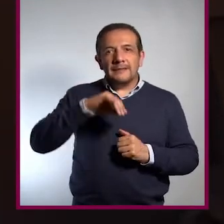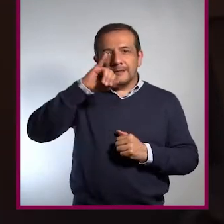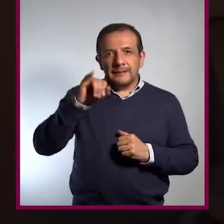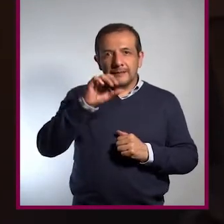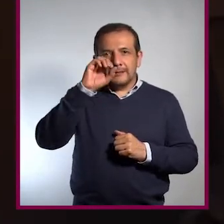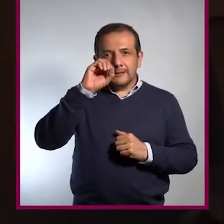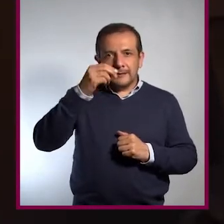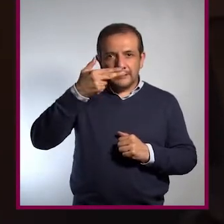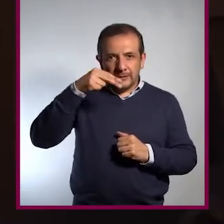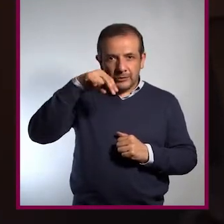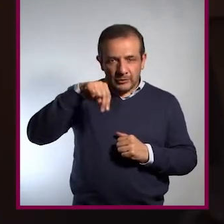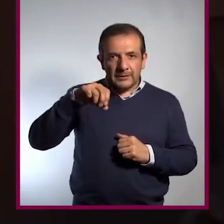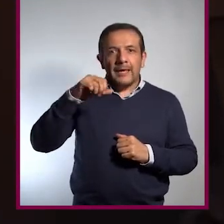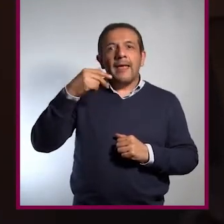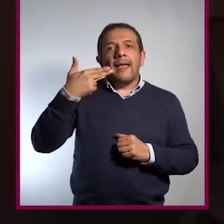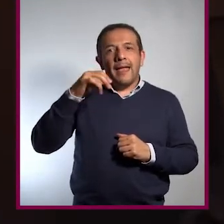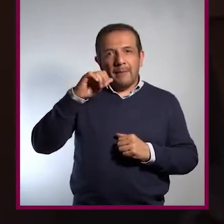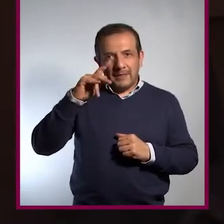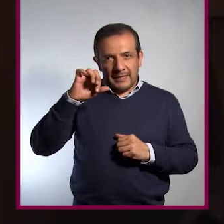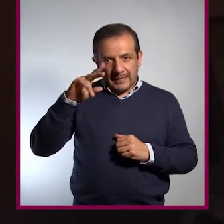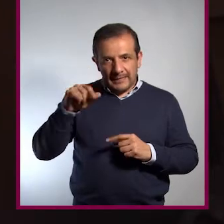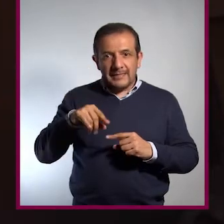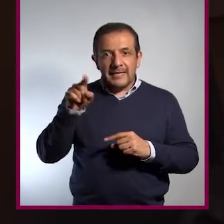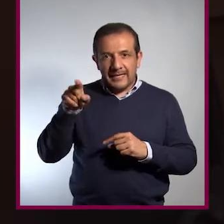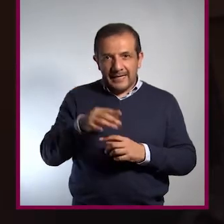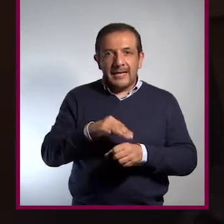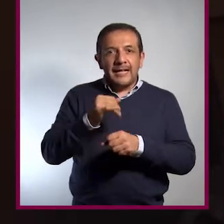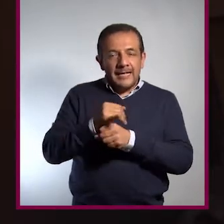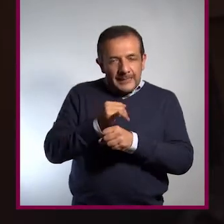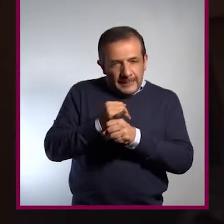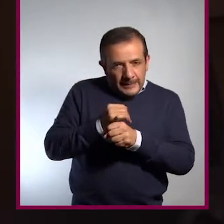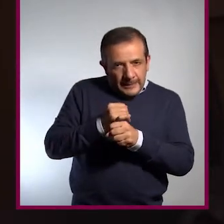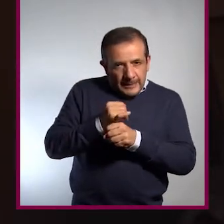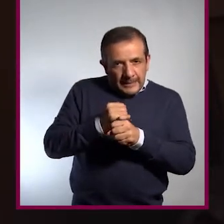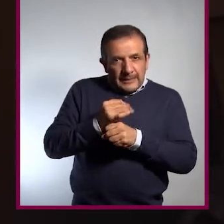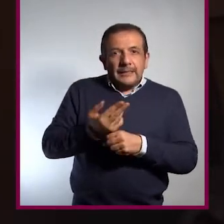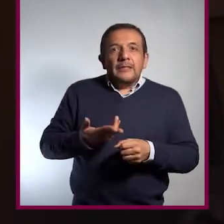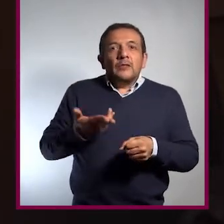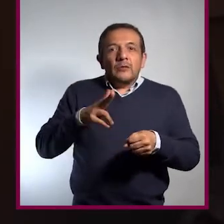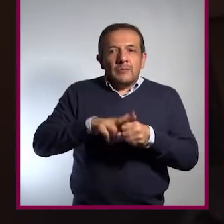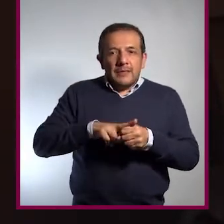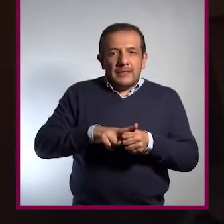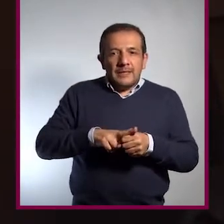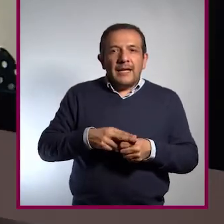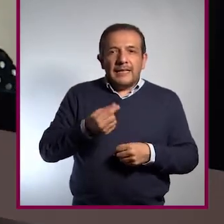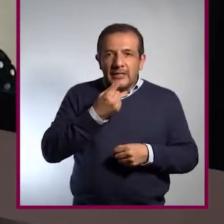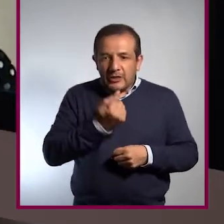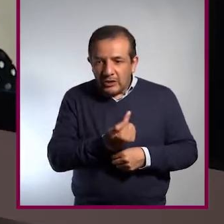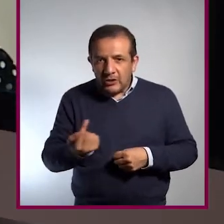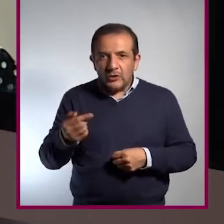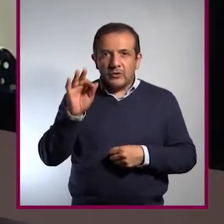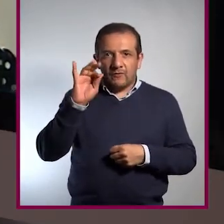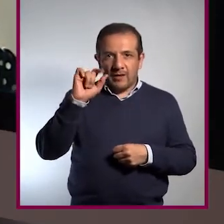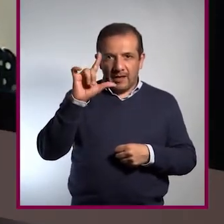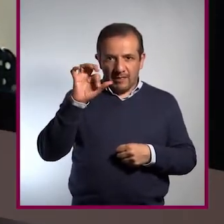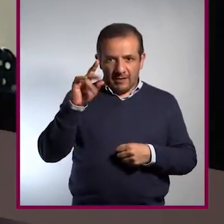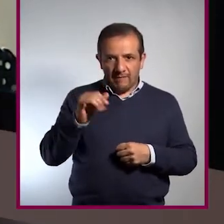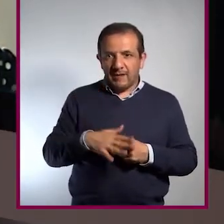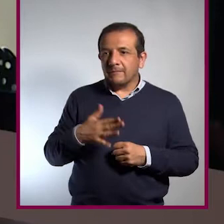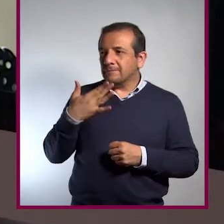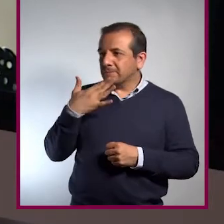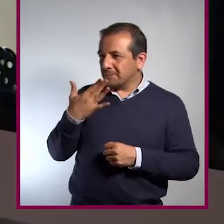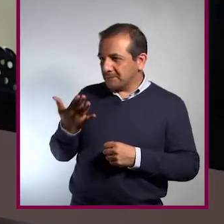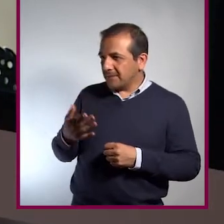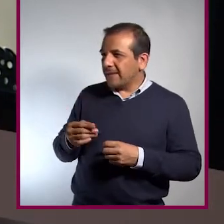y actualmente realiza una estancia postdoctoral en el Children's Hospital of Philadelphia. Doctora, bienvenida. Muchas gracias